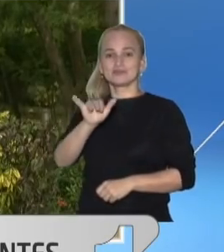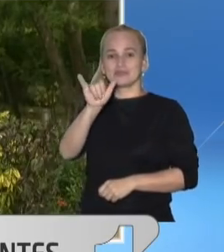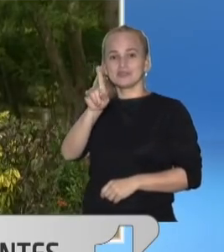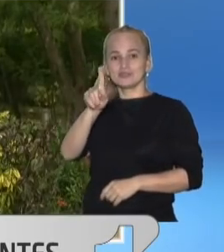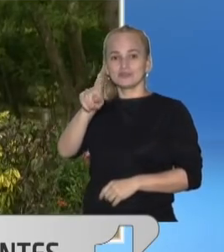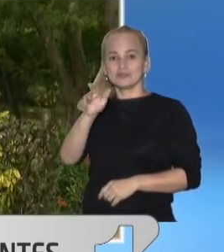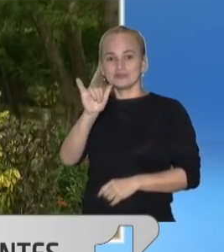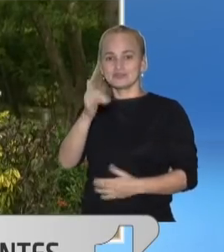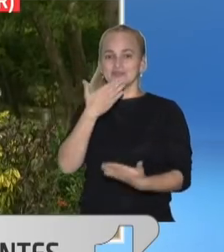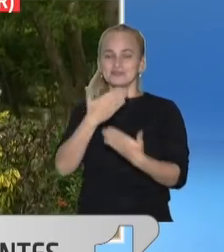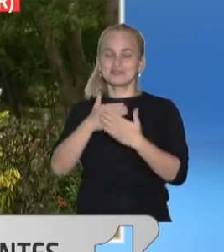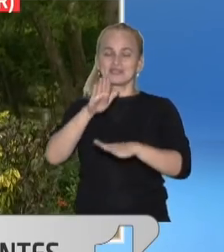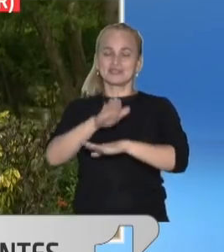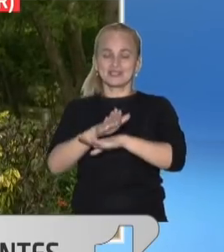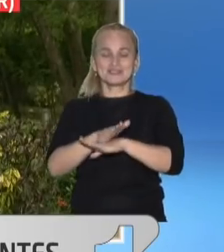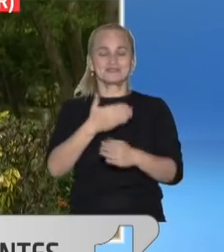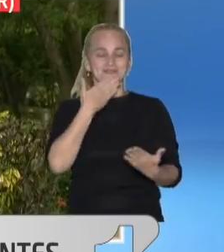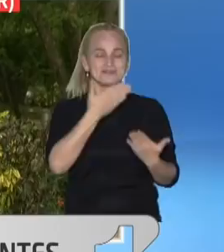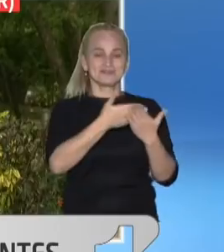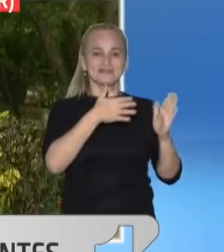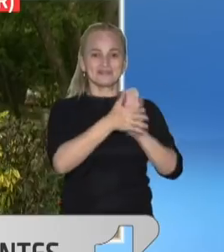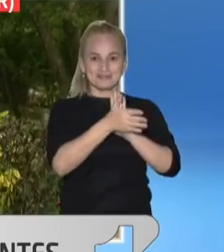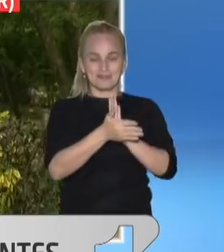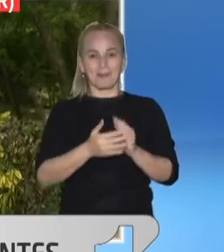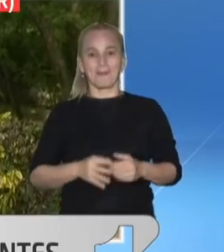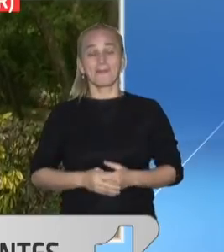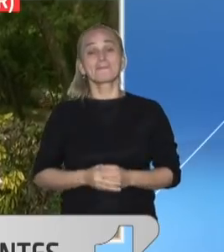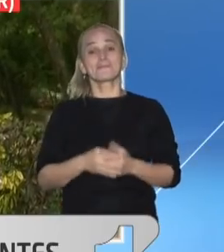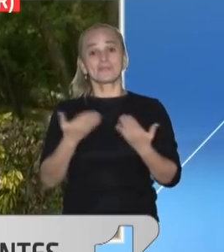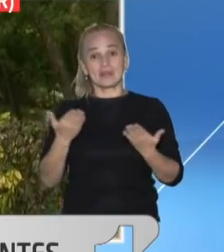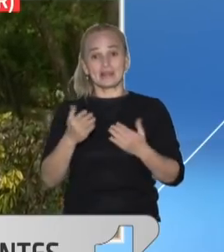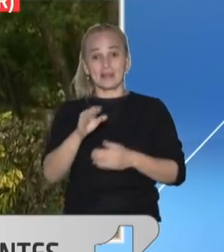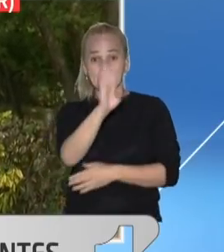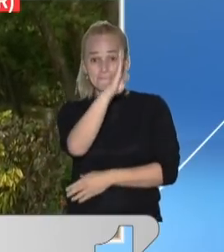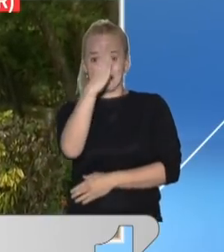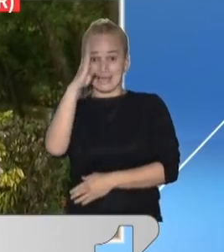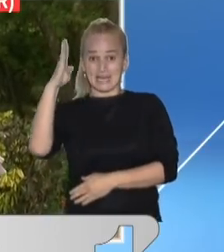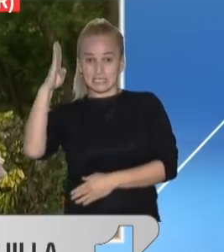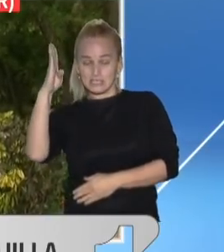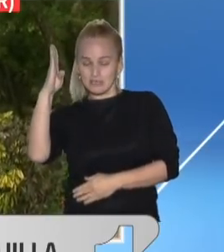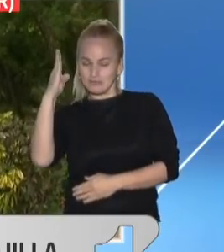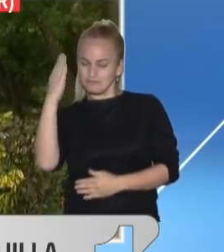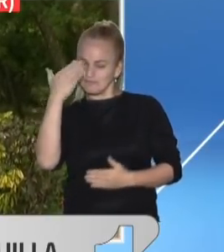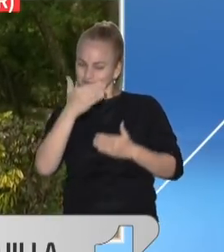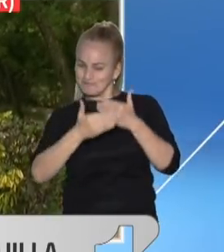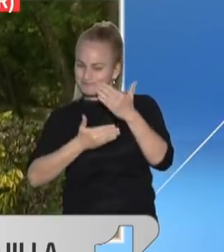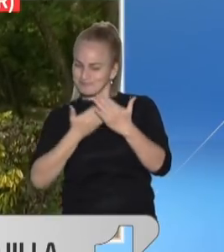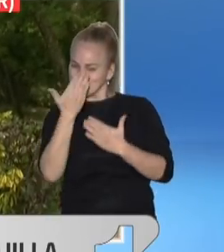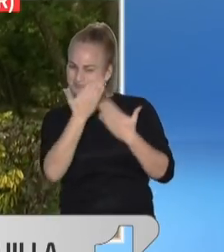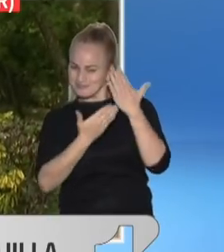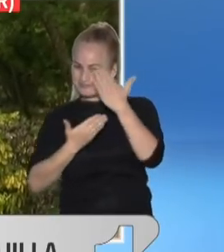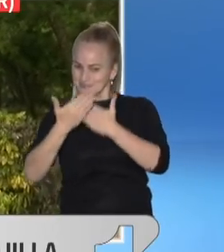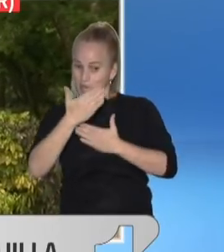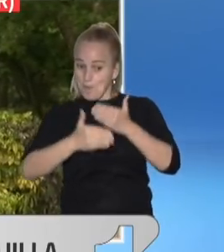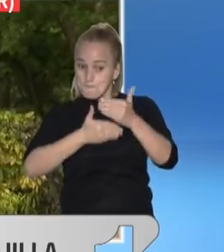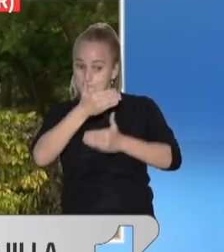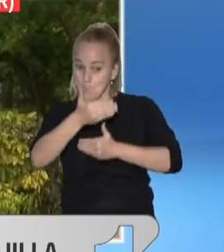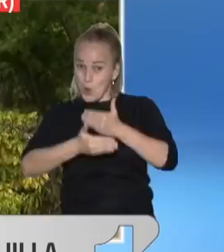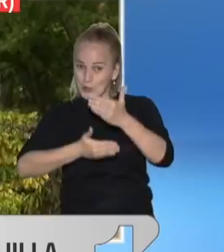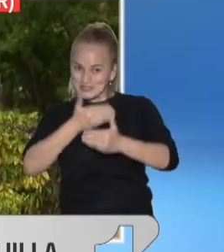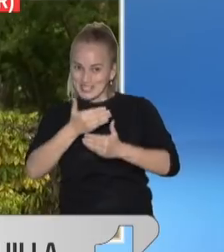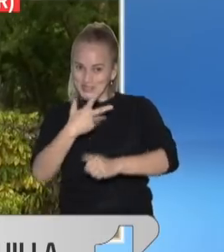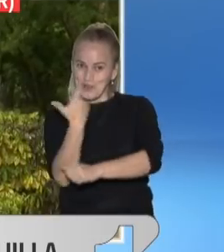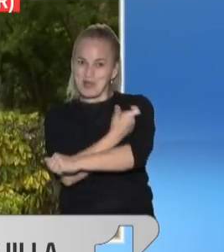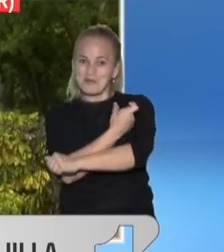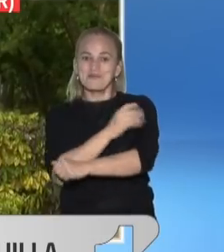1 CMI. Feliz tarde. Yusi, muchas gracias. Feliz tarde. Inició en Barranquilla un plan piloto de vacunación a cerca de 1.000 docentes del